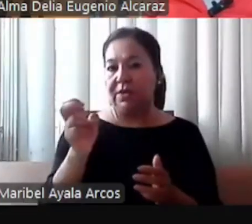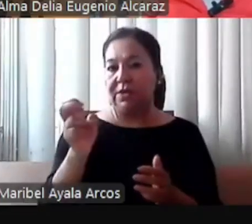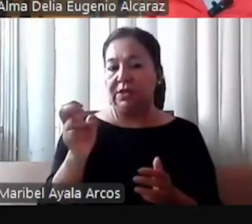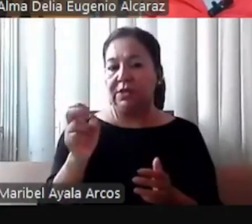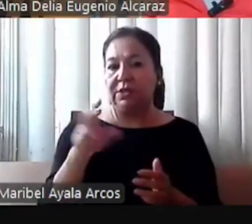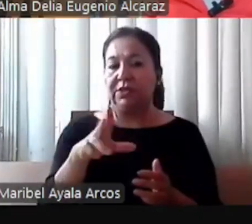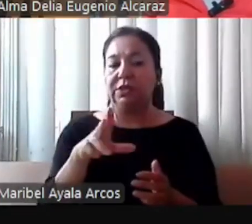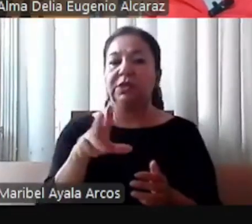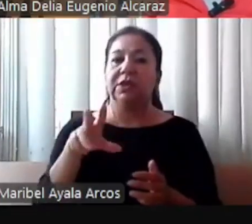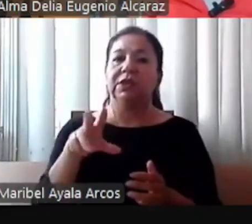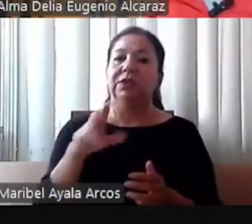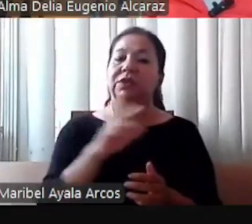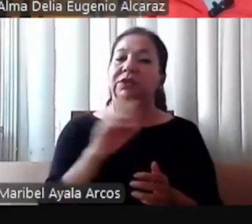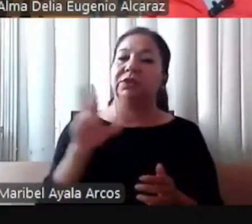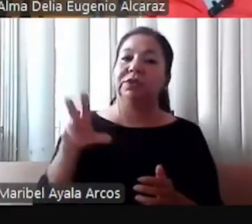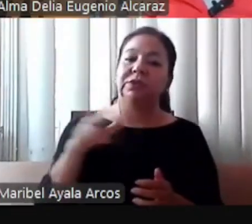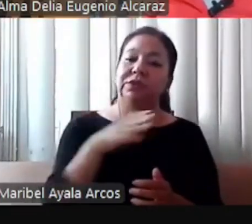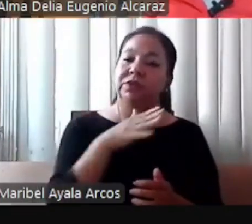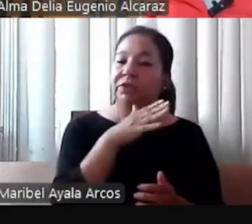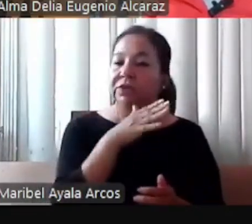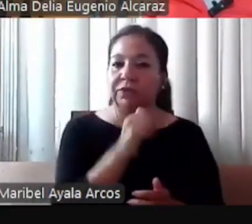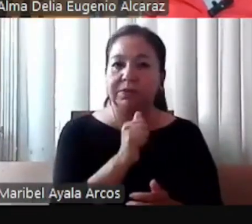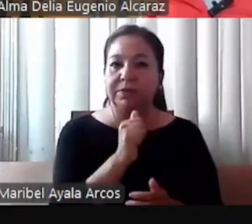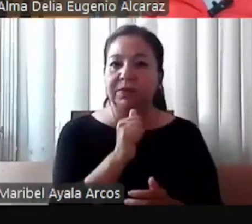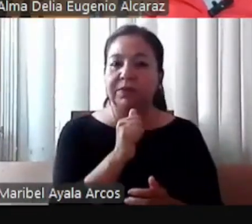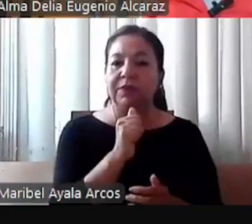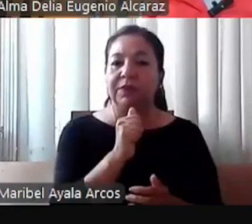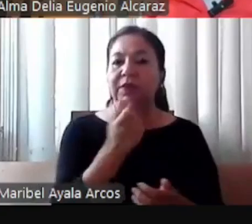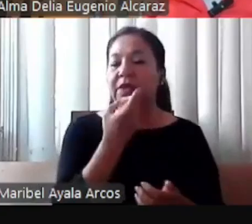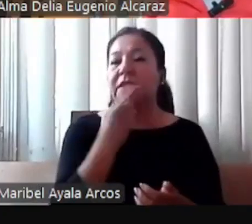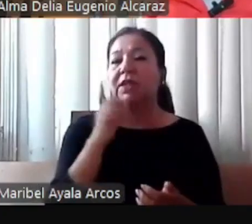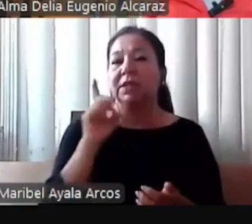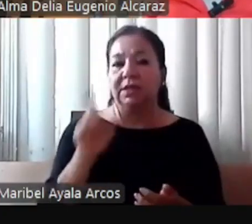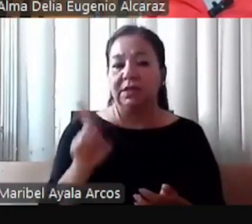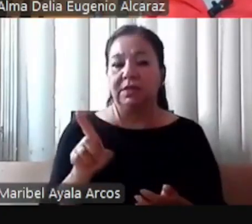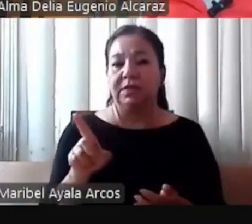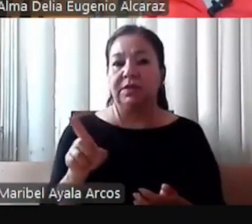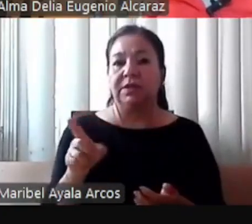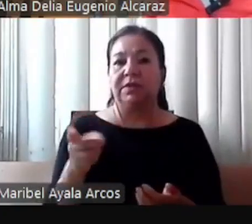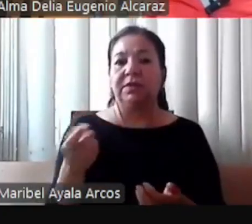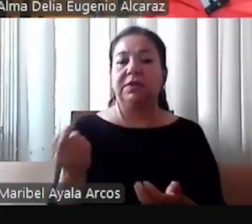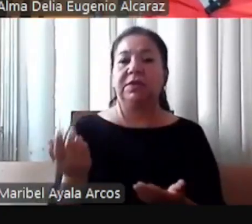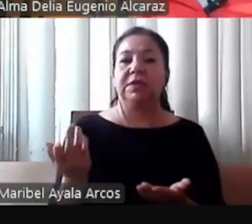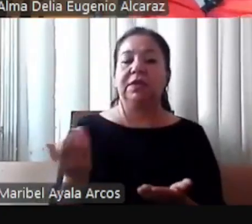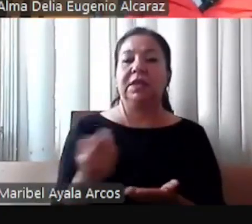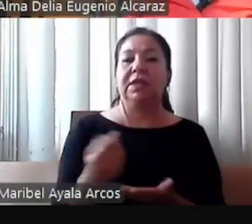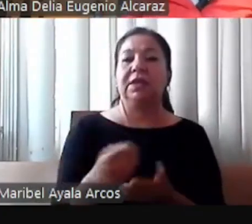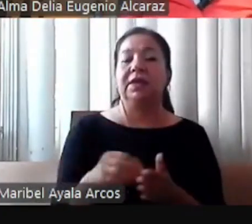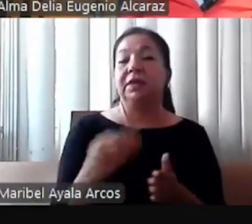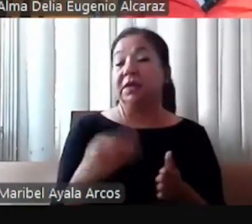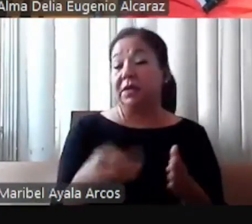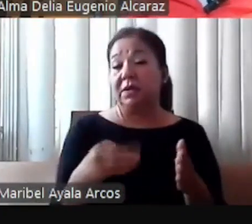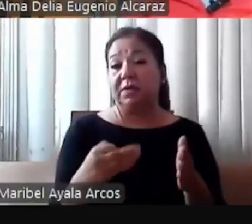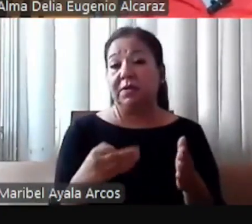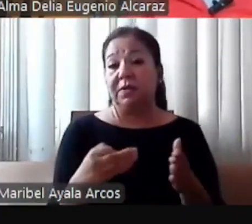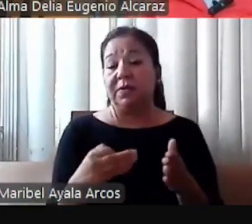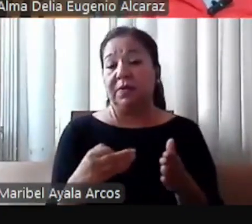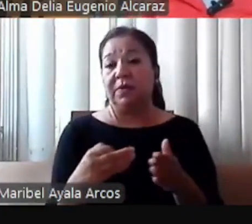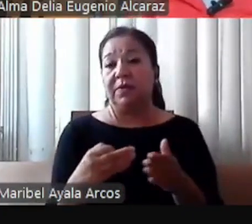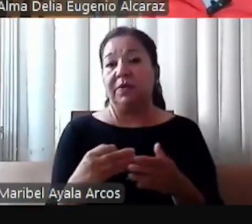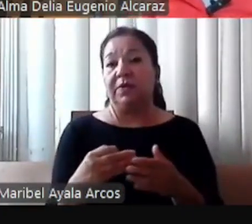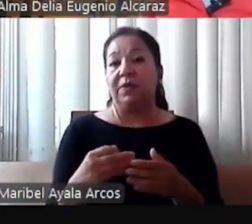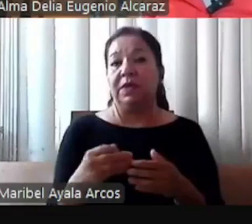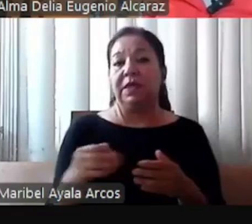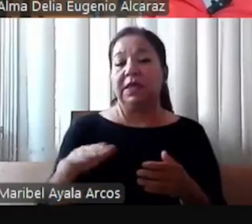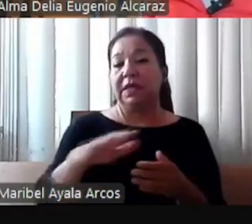toda vez que en el supuesto de que le asistiera razón respecto de los agravios, si se termina a revocar el oficio 3494,